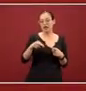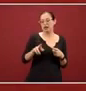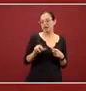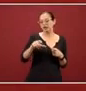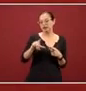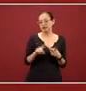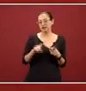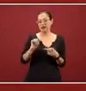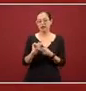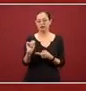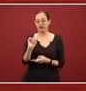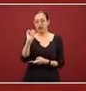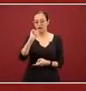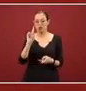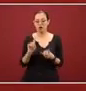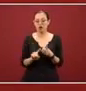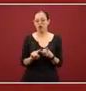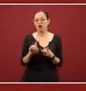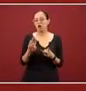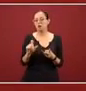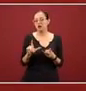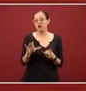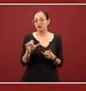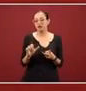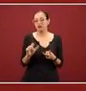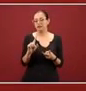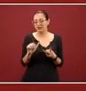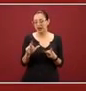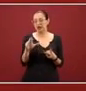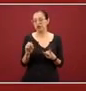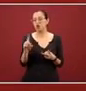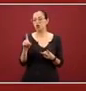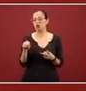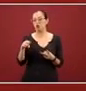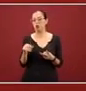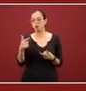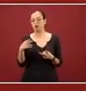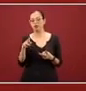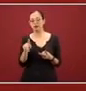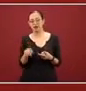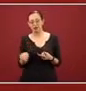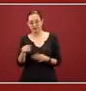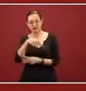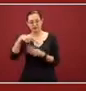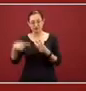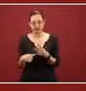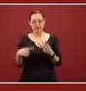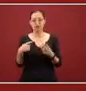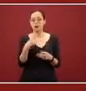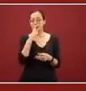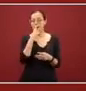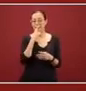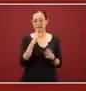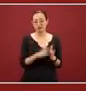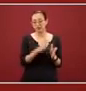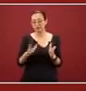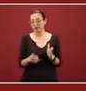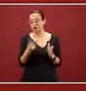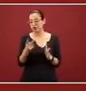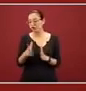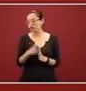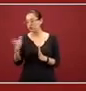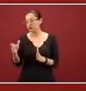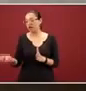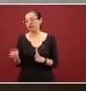Hospital de Tláhuac y el Hospital Belisario Domínguez, que se integraron también para que en la fase 2 o fase 3 se